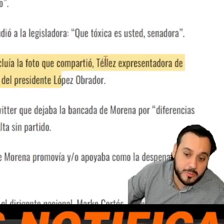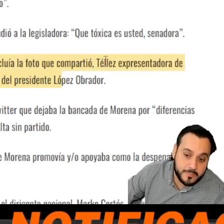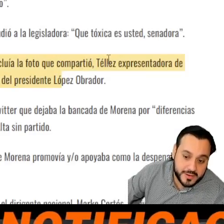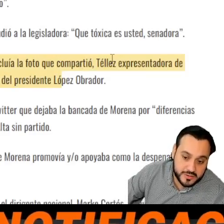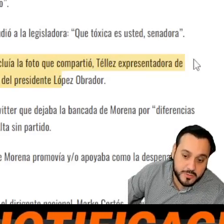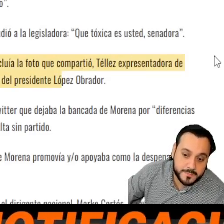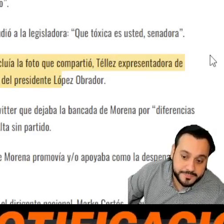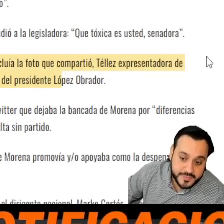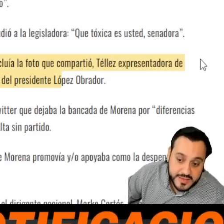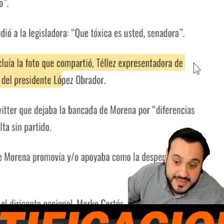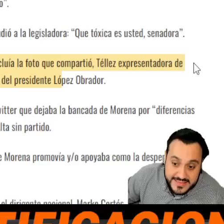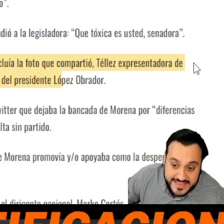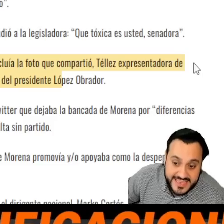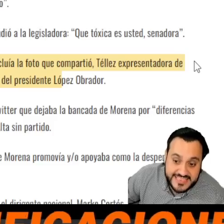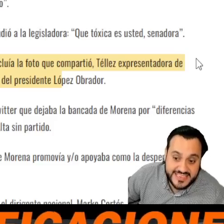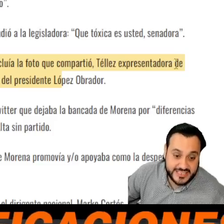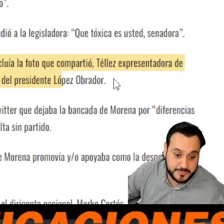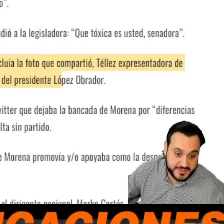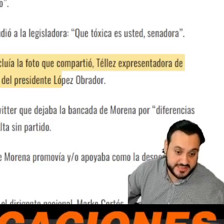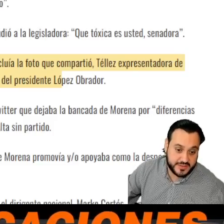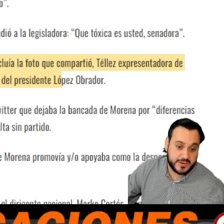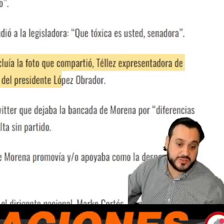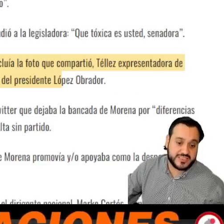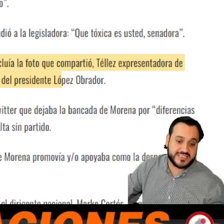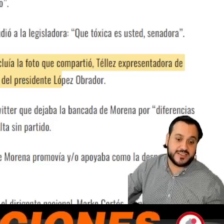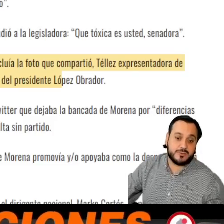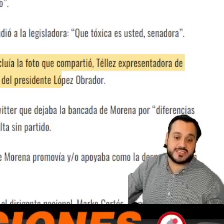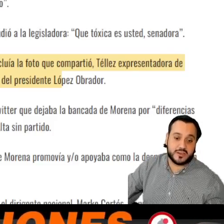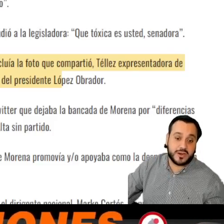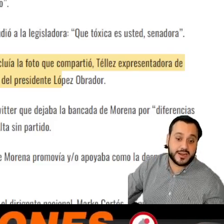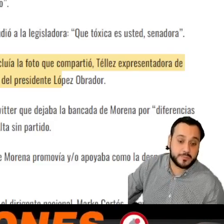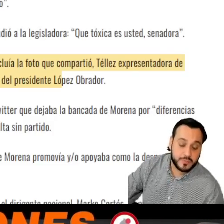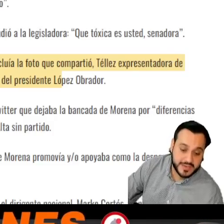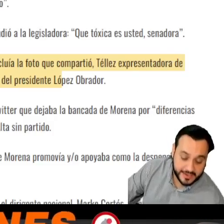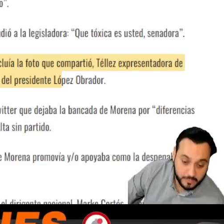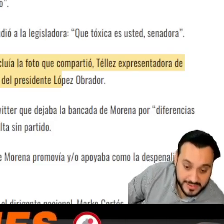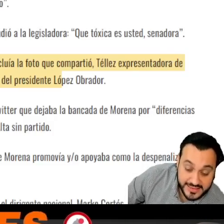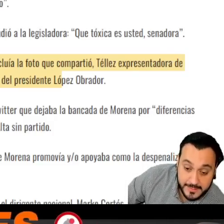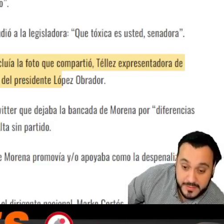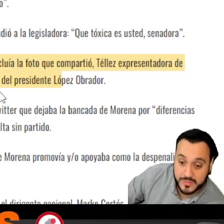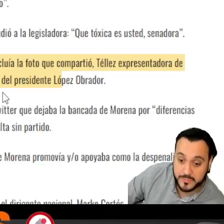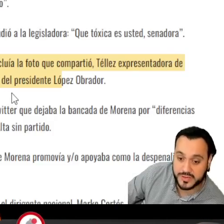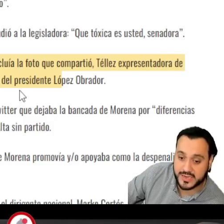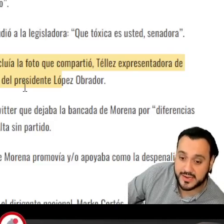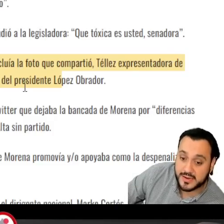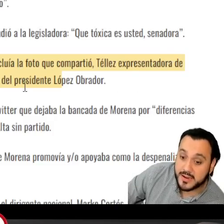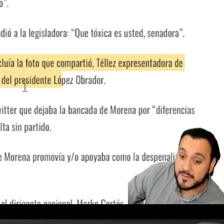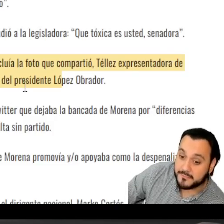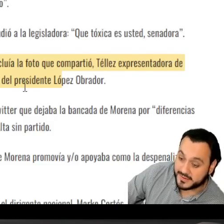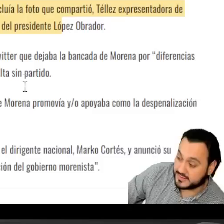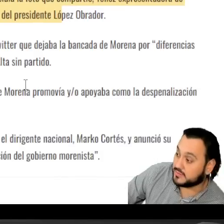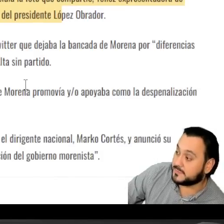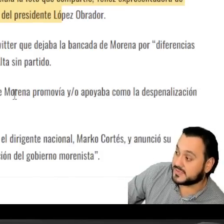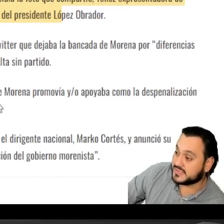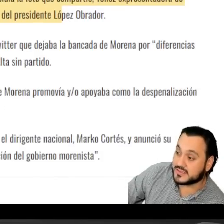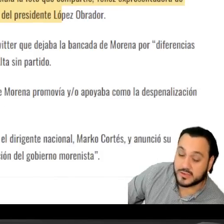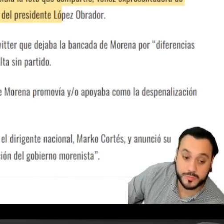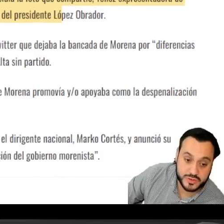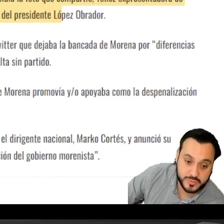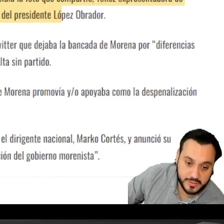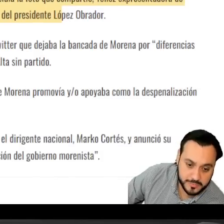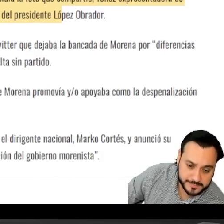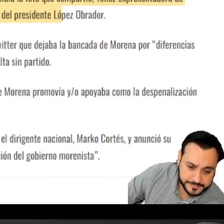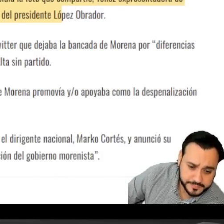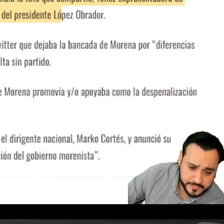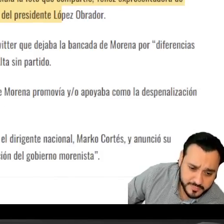foto que compartió tres ex presentaban noticias llegó al seno de la república recuerden de la mano de morena partido del presidente de